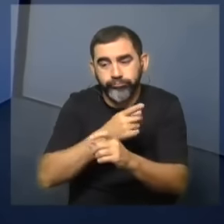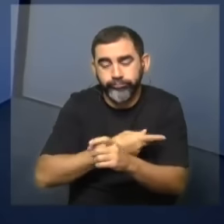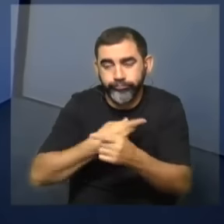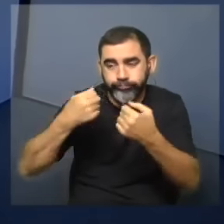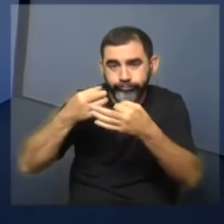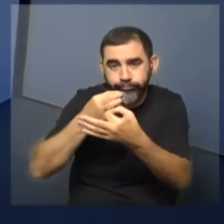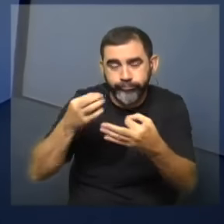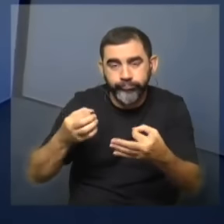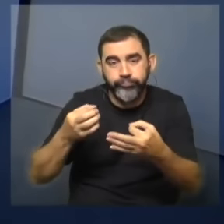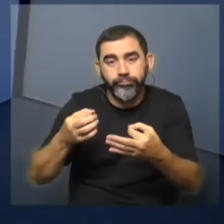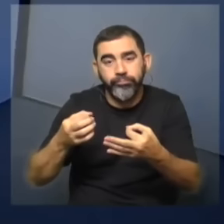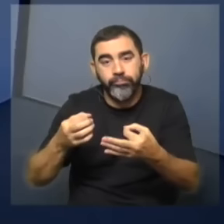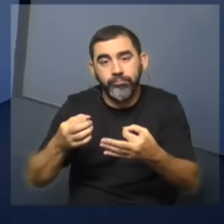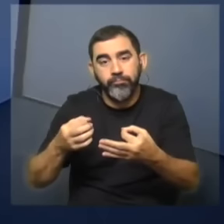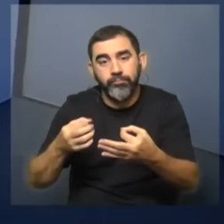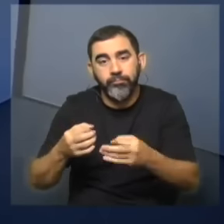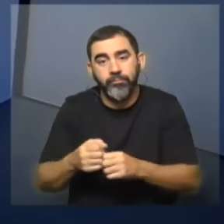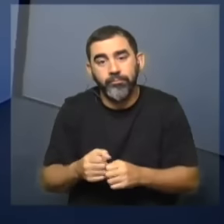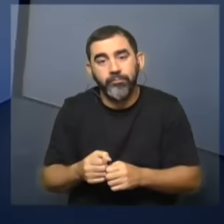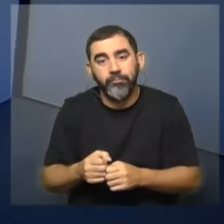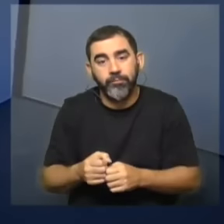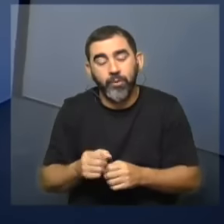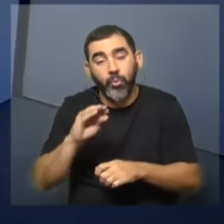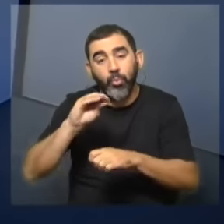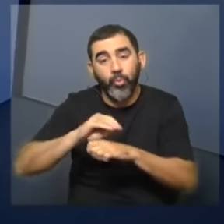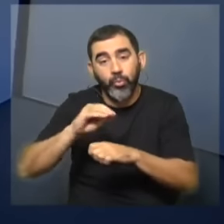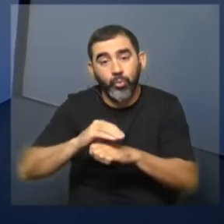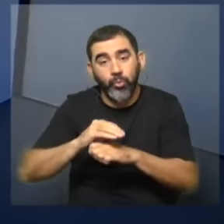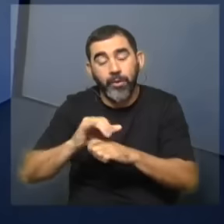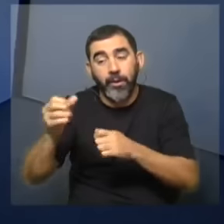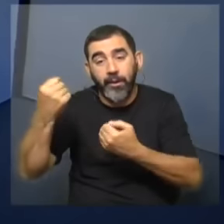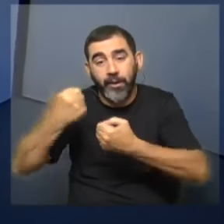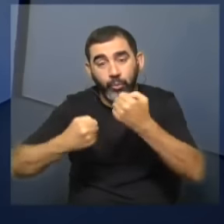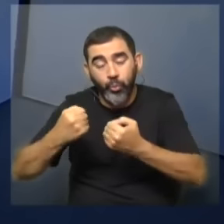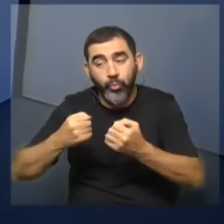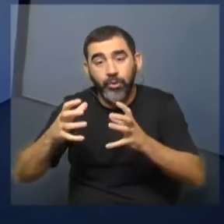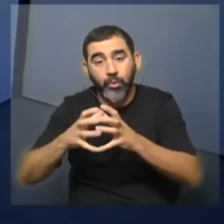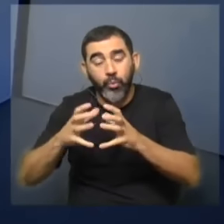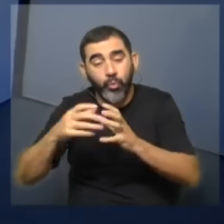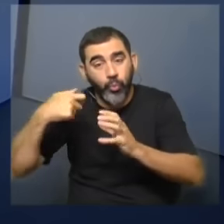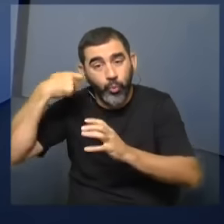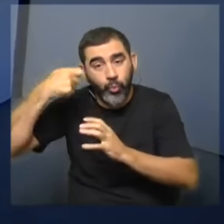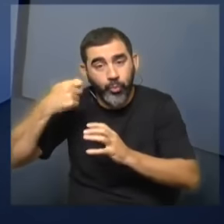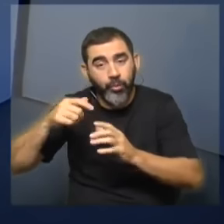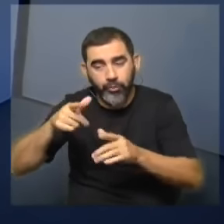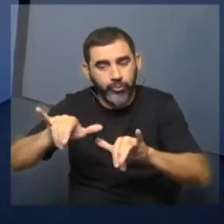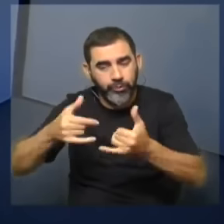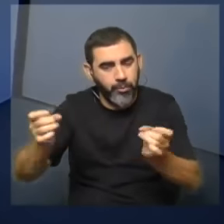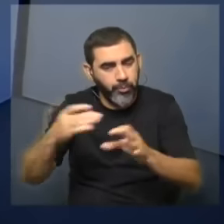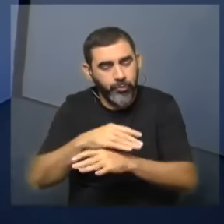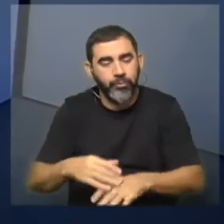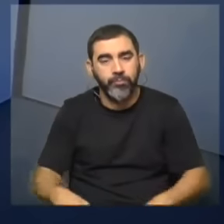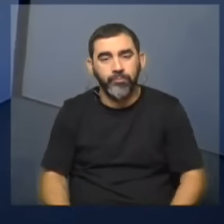este nuestra nuestra nuestra cultura nuestra industria nuestro sector Y creo que eso ya está está